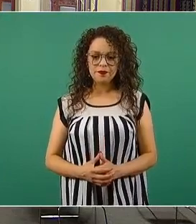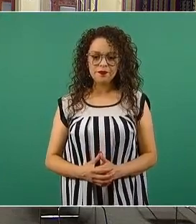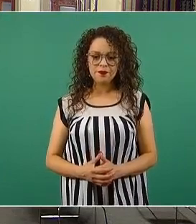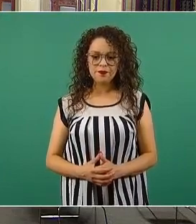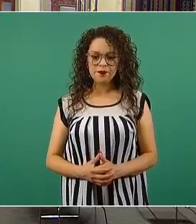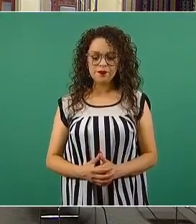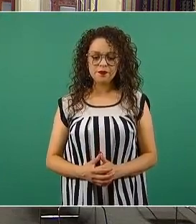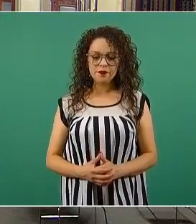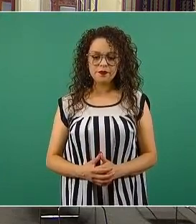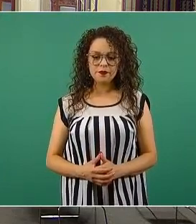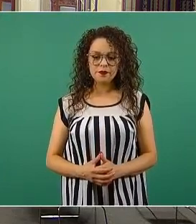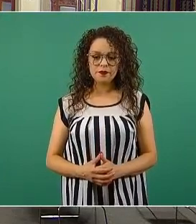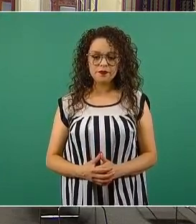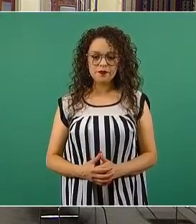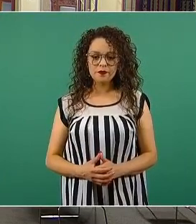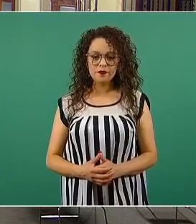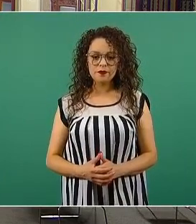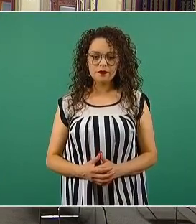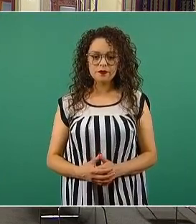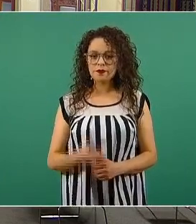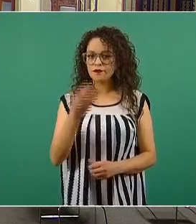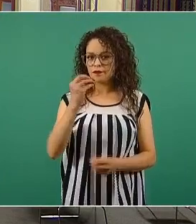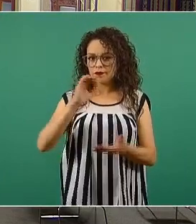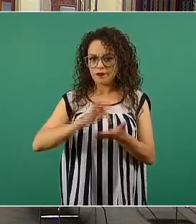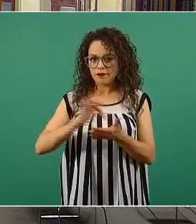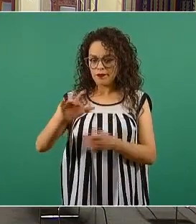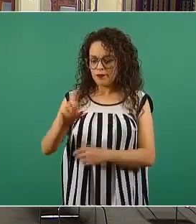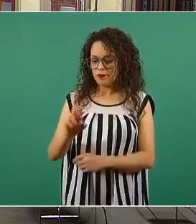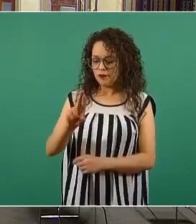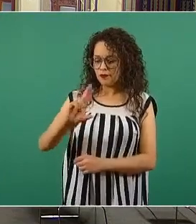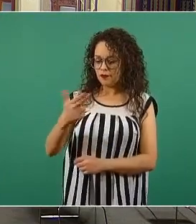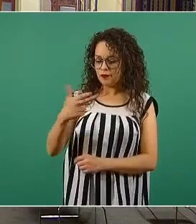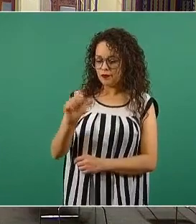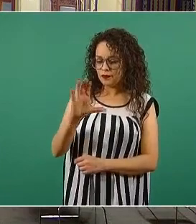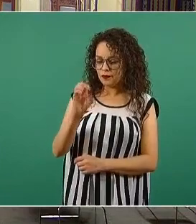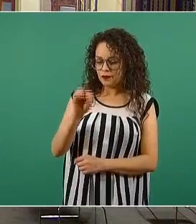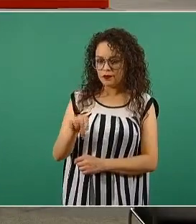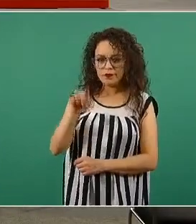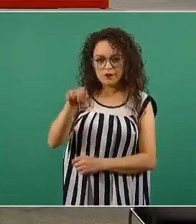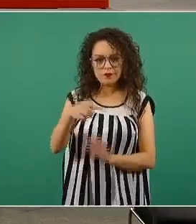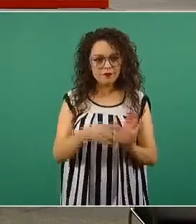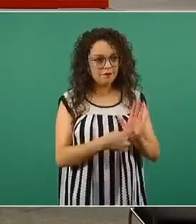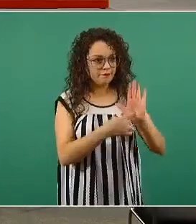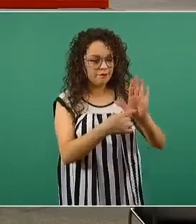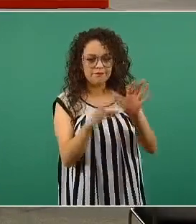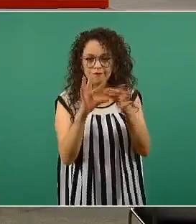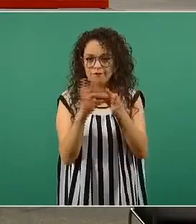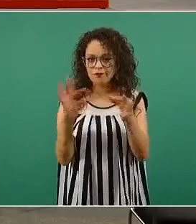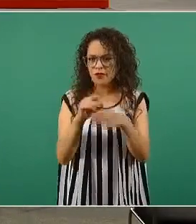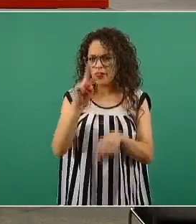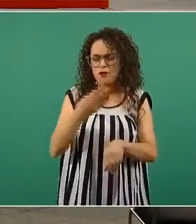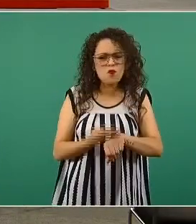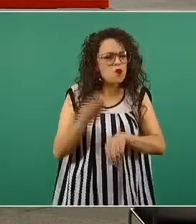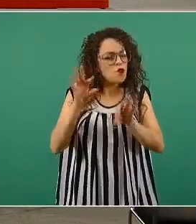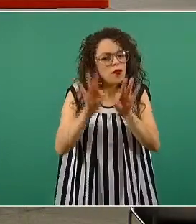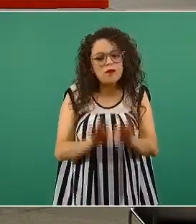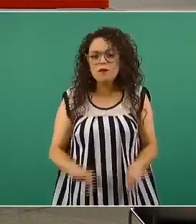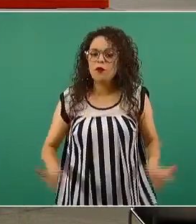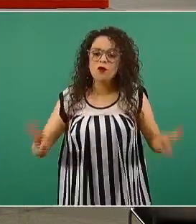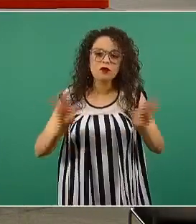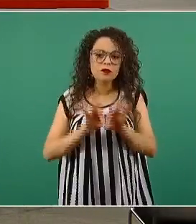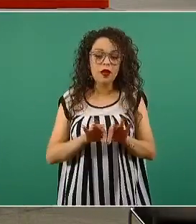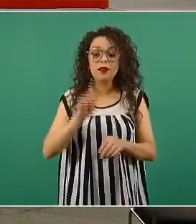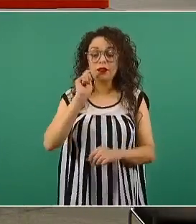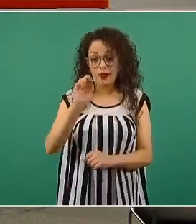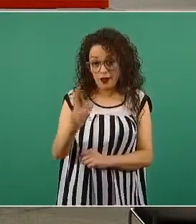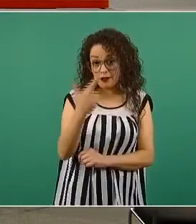Muchas gracias, doctor Chacón, por la presentación. Creo que es muy importante nuevamente